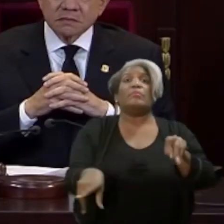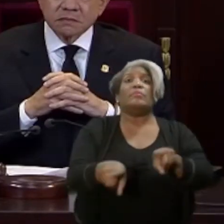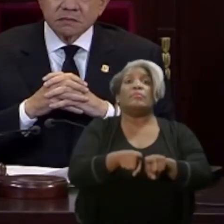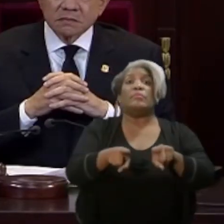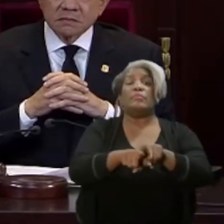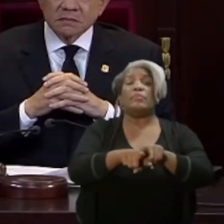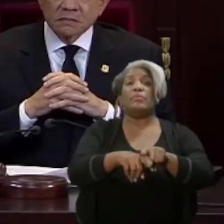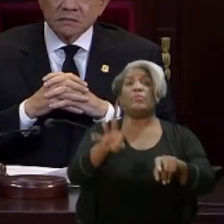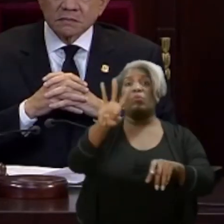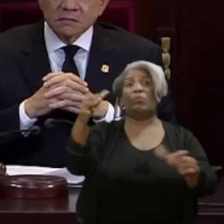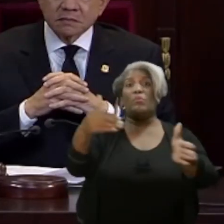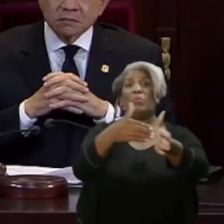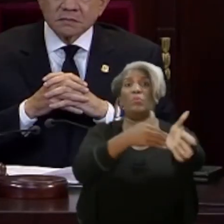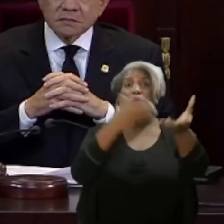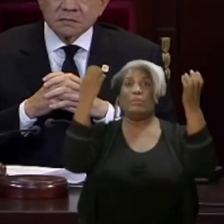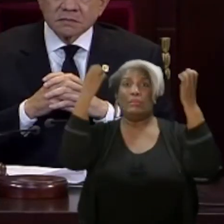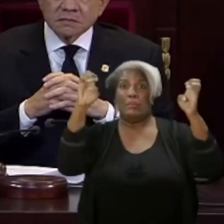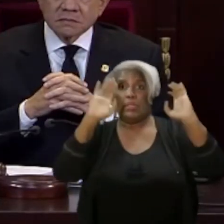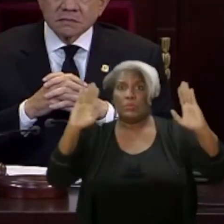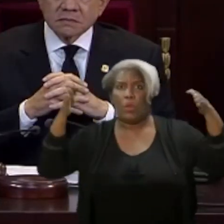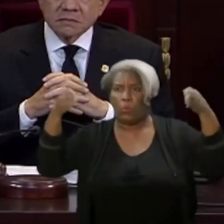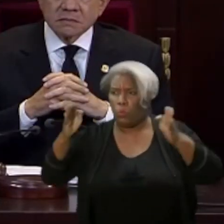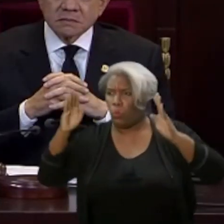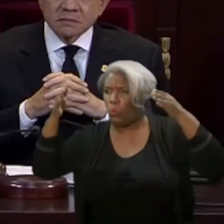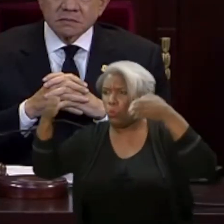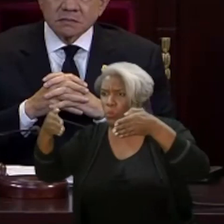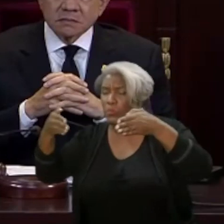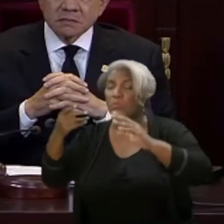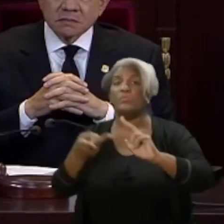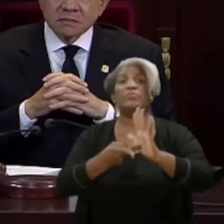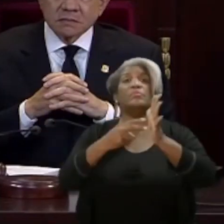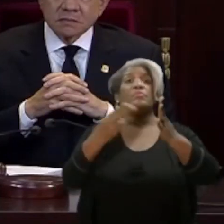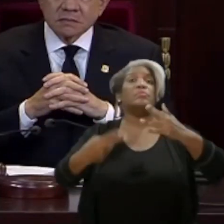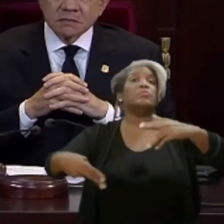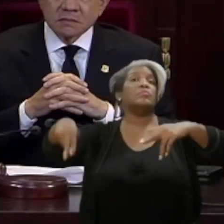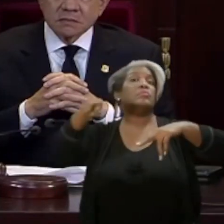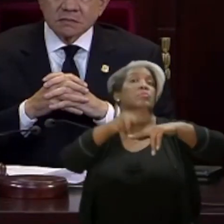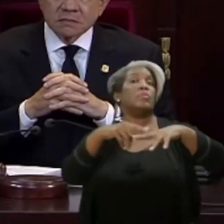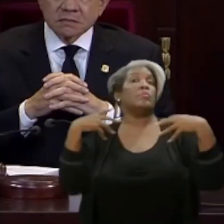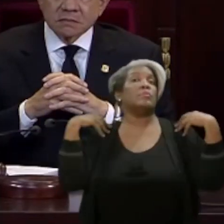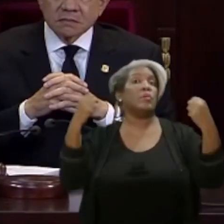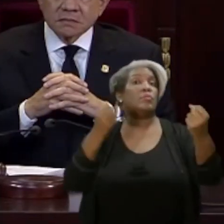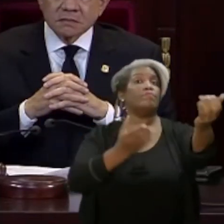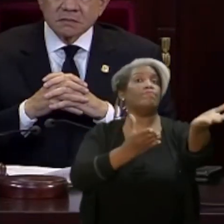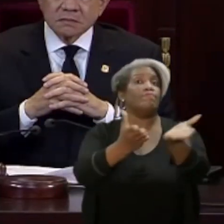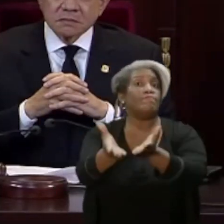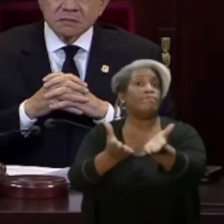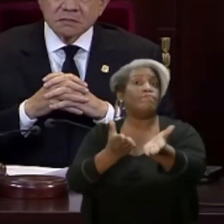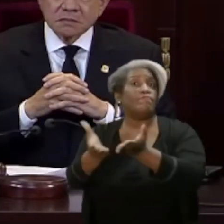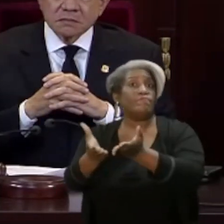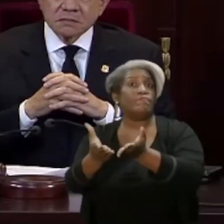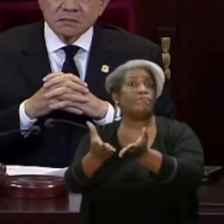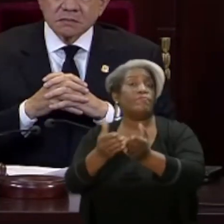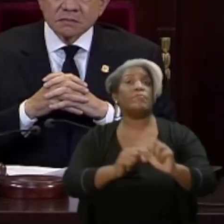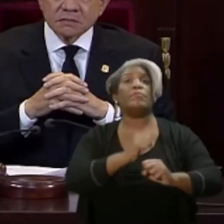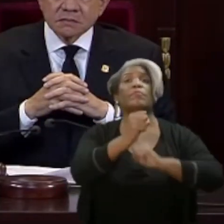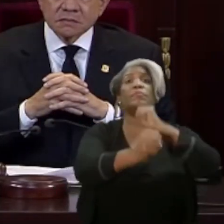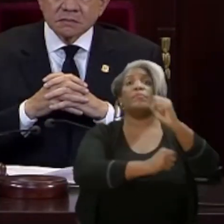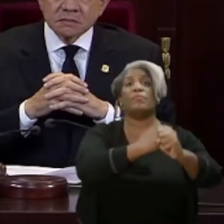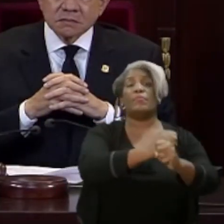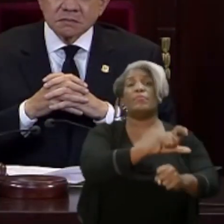de 4 millones de emergencias, representando un incremento en los servicios de salud con relación al año 2021 de